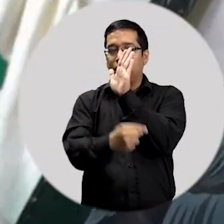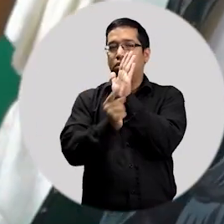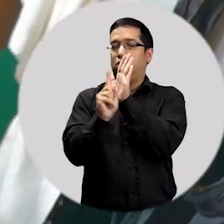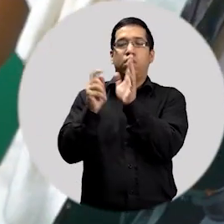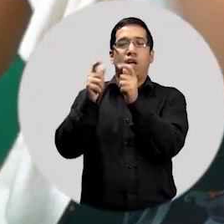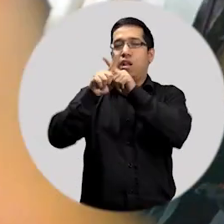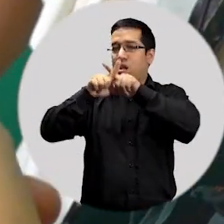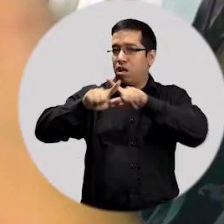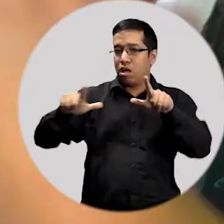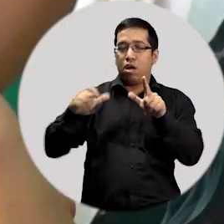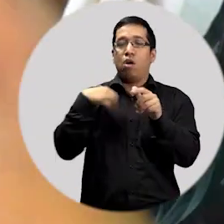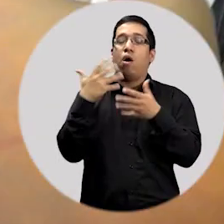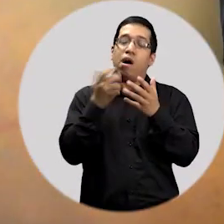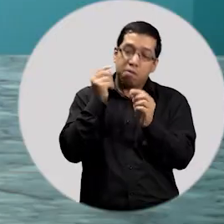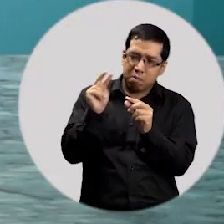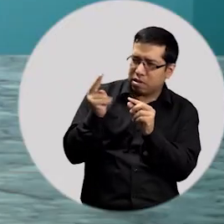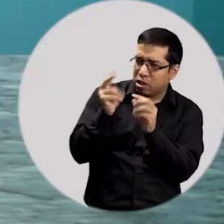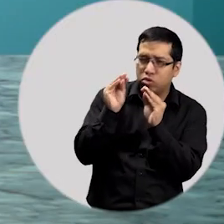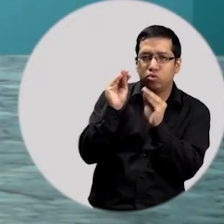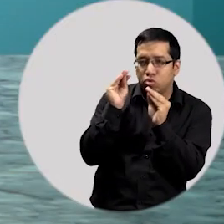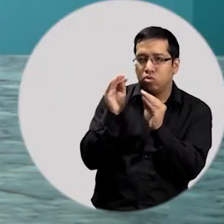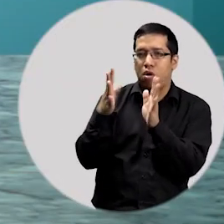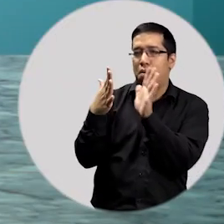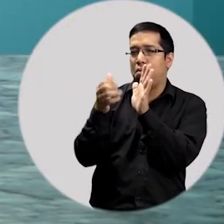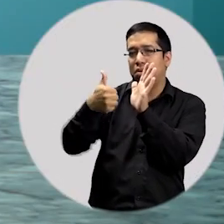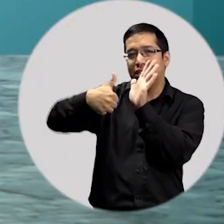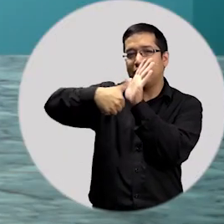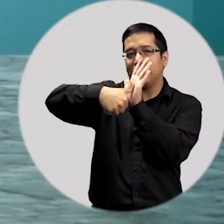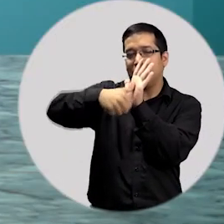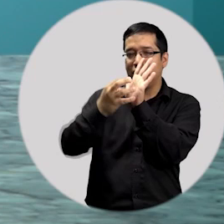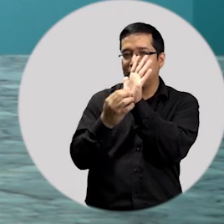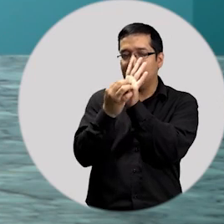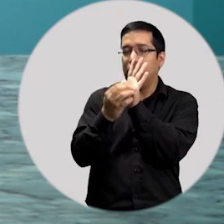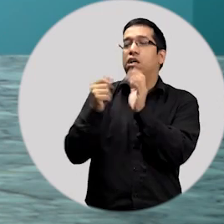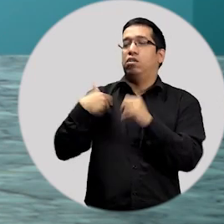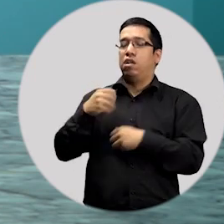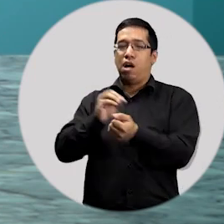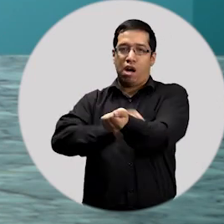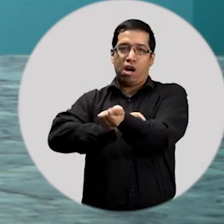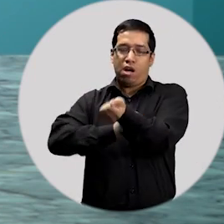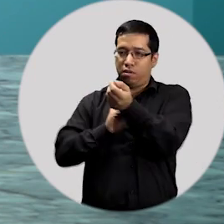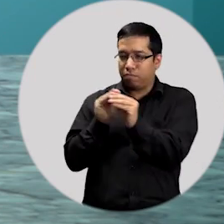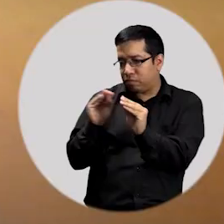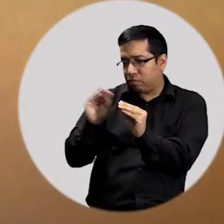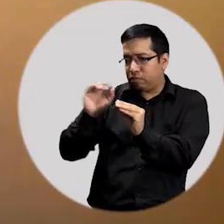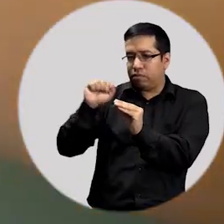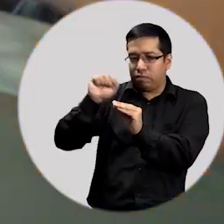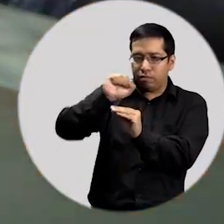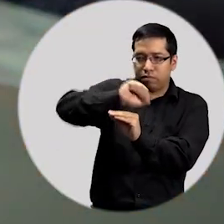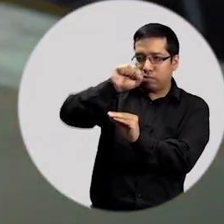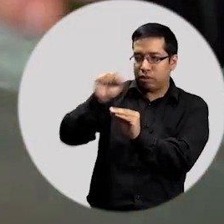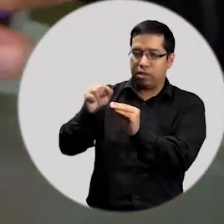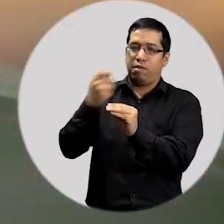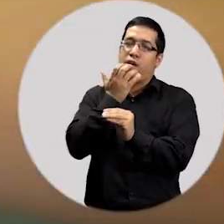huella, podemos limpiar con alcohol o con algo que sea especial para limpiar vidrio. Bueno, en mi